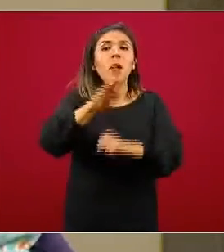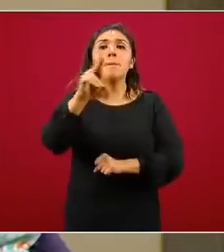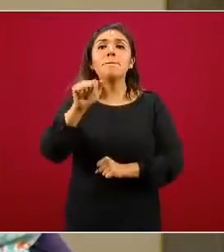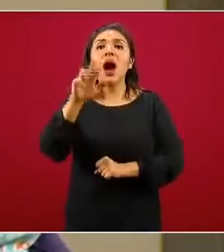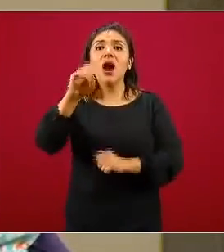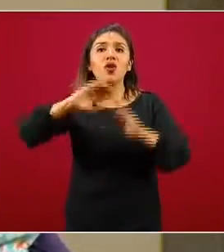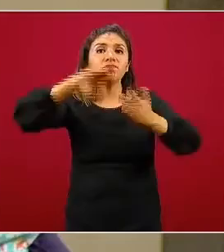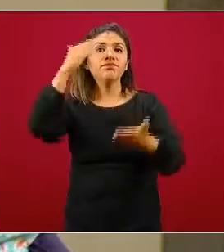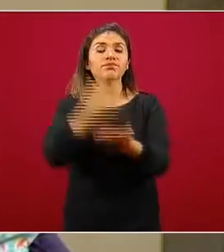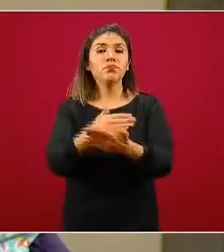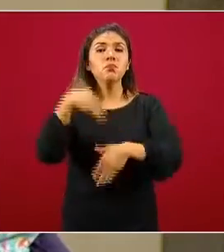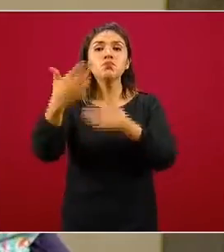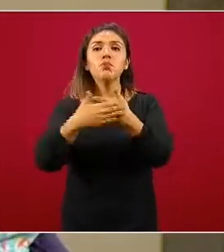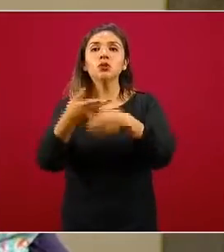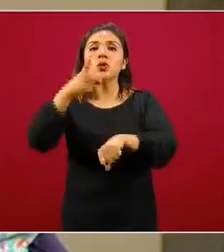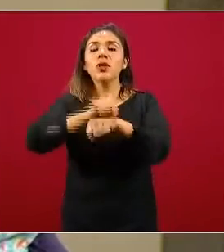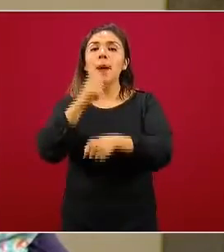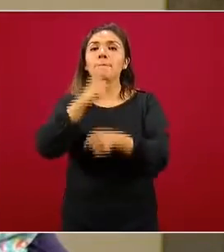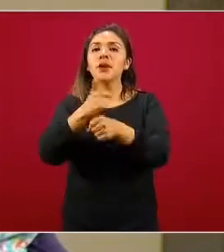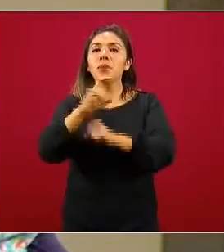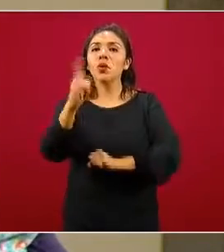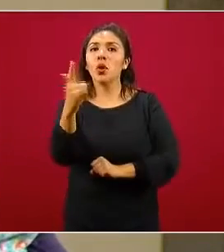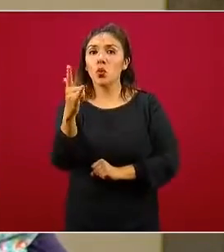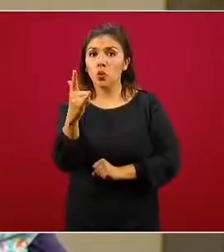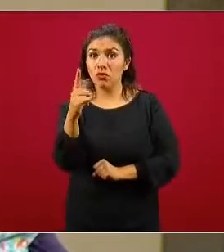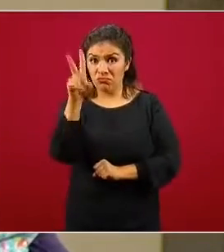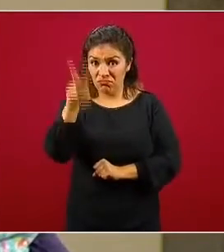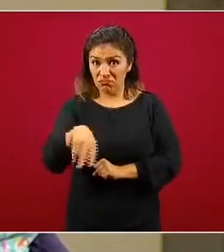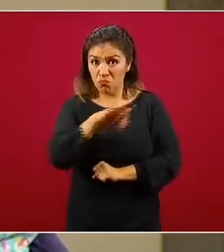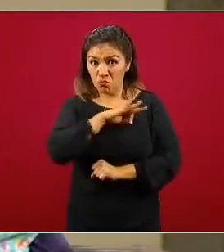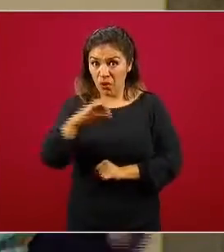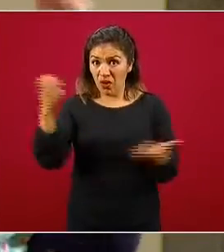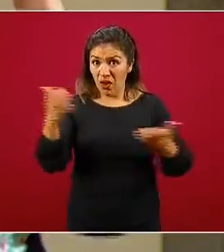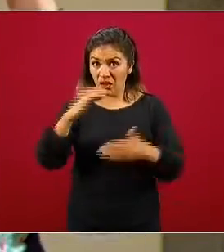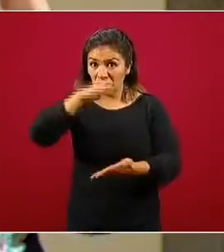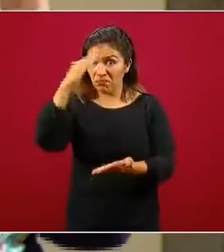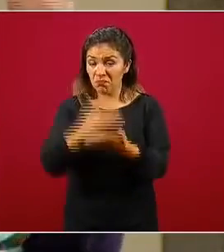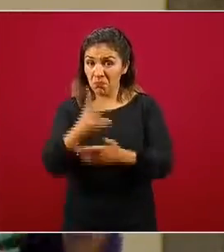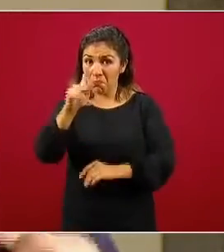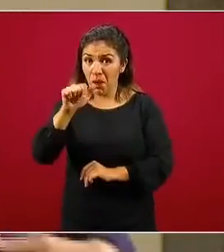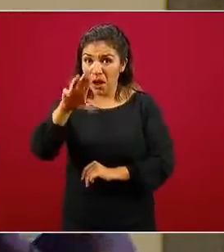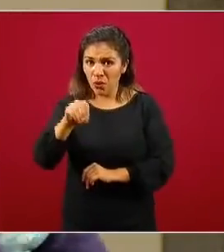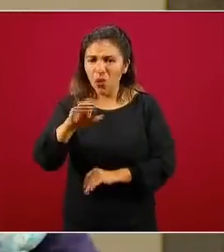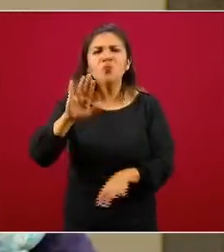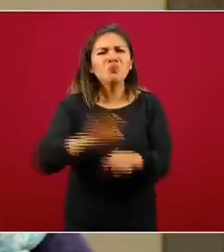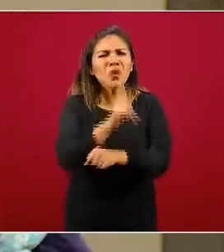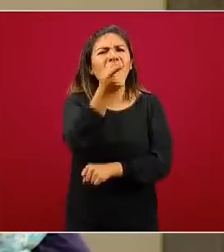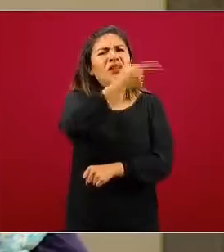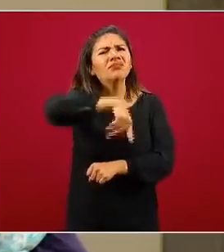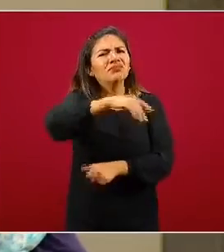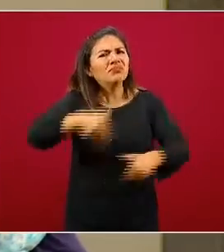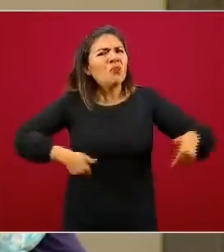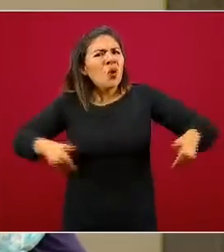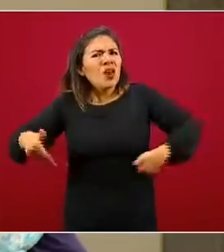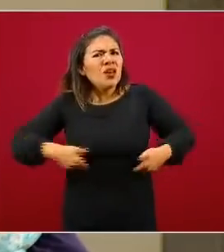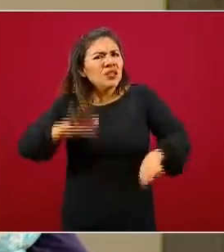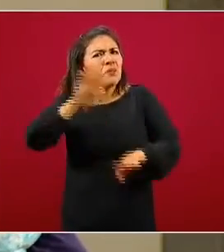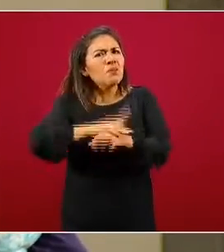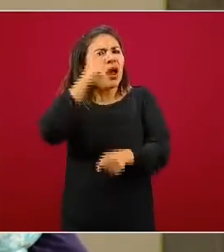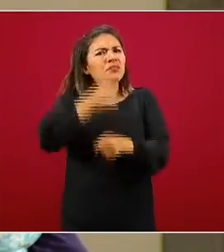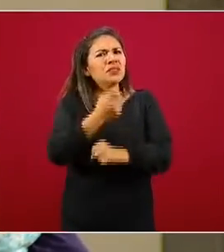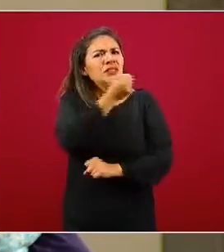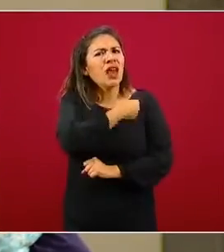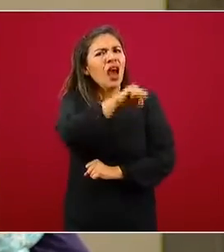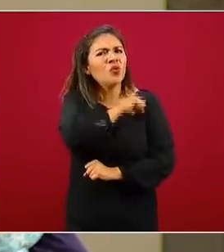nacional el próximo 1 de julio? ¿Es posible darse este paro? ¿Por qué hay tanta molestia, sobre todo en el sector